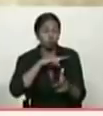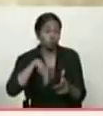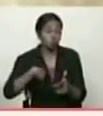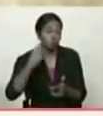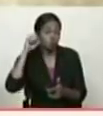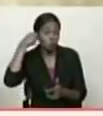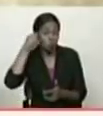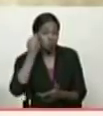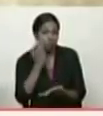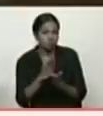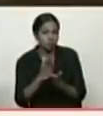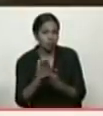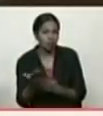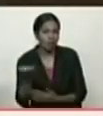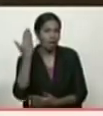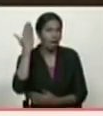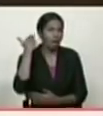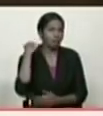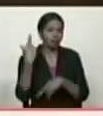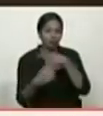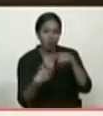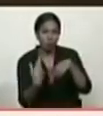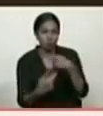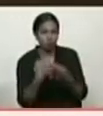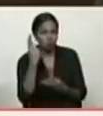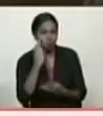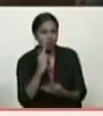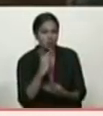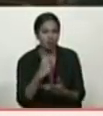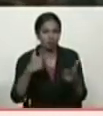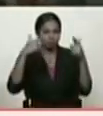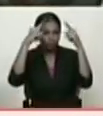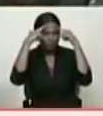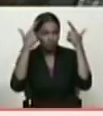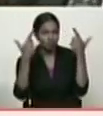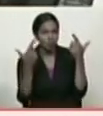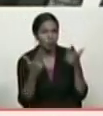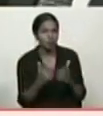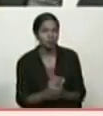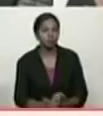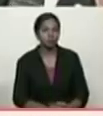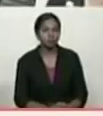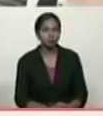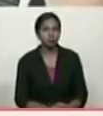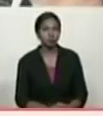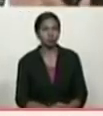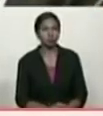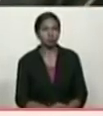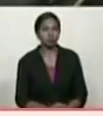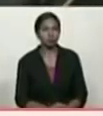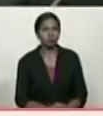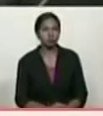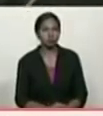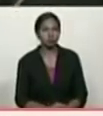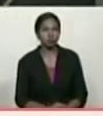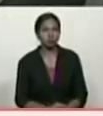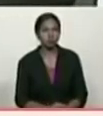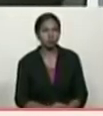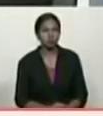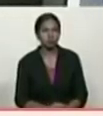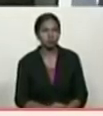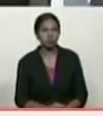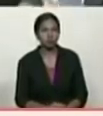que antes de la llegada de la Revolución Bolivariana, del comandante Hugo Chávez, con la gran visión estratégica del